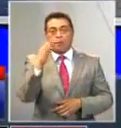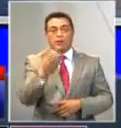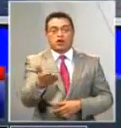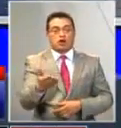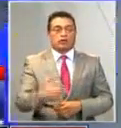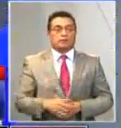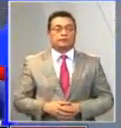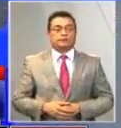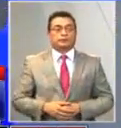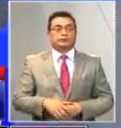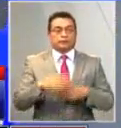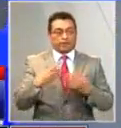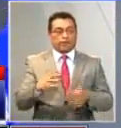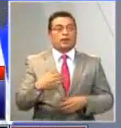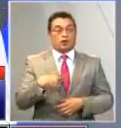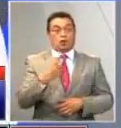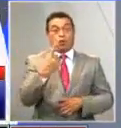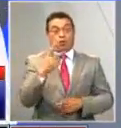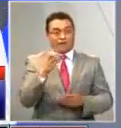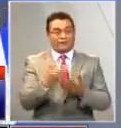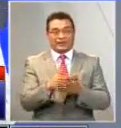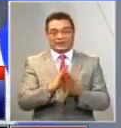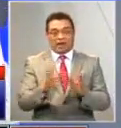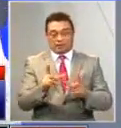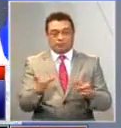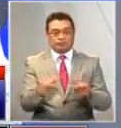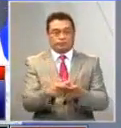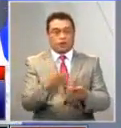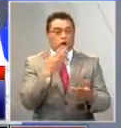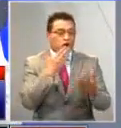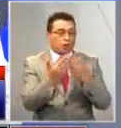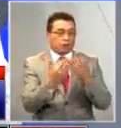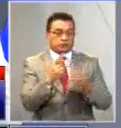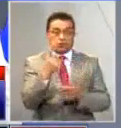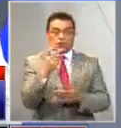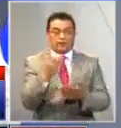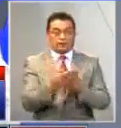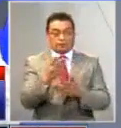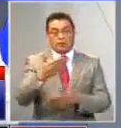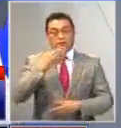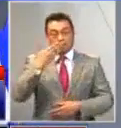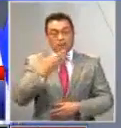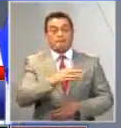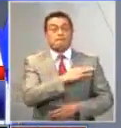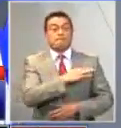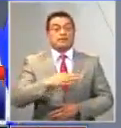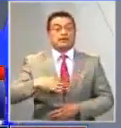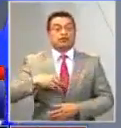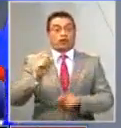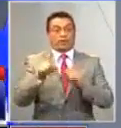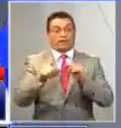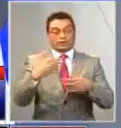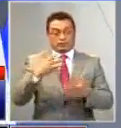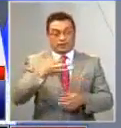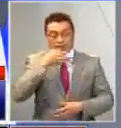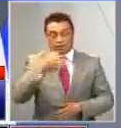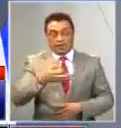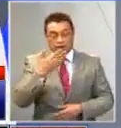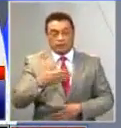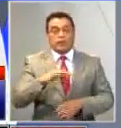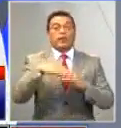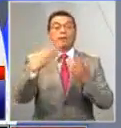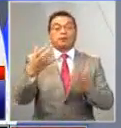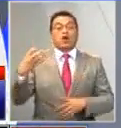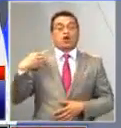No, mira, llevamos una sesión y expuso el ministro de Defensa por una parte y después expuso el comandante en